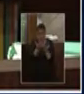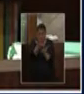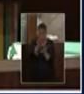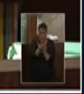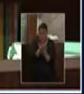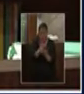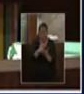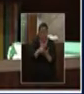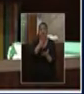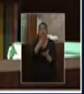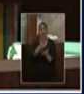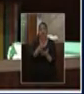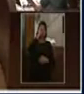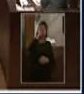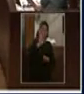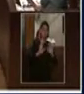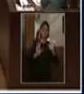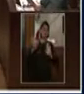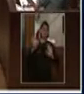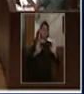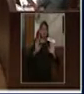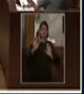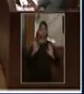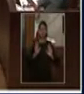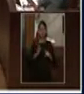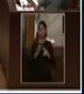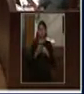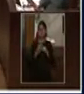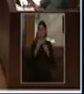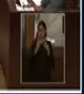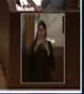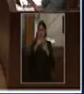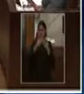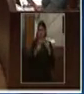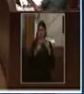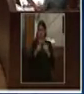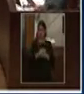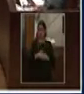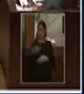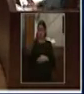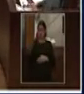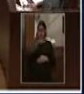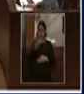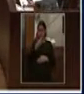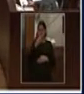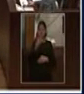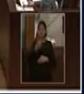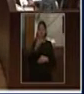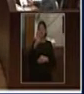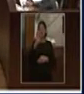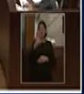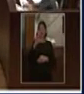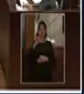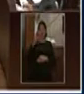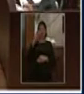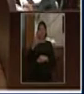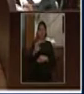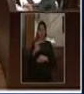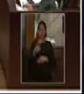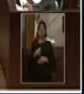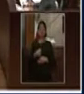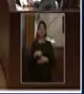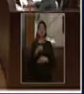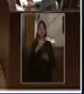era el sujeto que estaba siendo juzgado por el INE. El fideicomiso era simplemente el resultado de otro tipo de